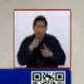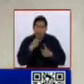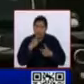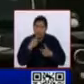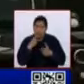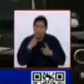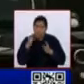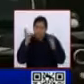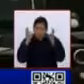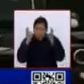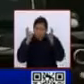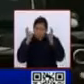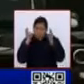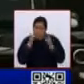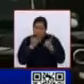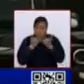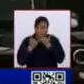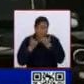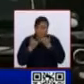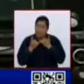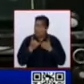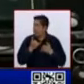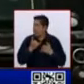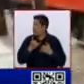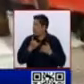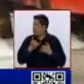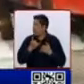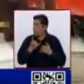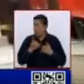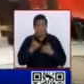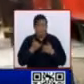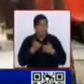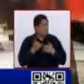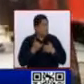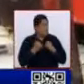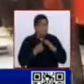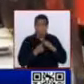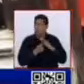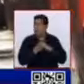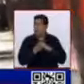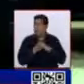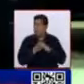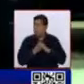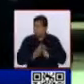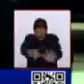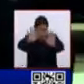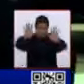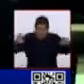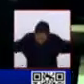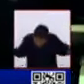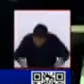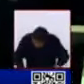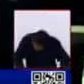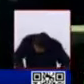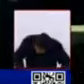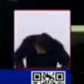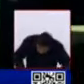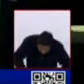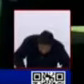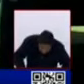si estuviera en un cojín. Pero de repente cuando se sentó, entonces la empujaron y se cayó de